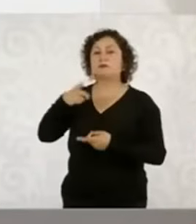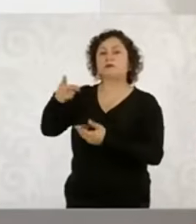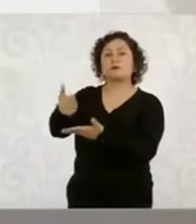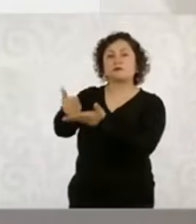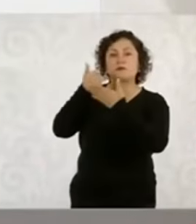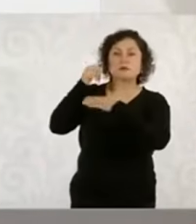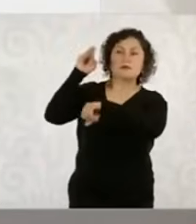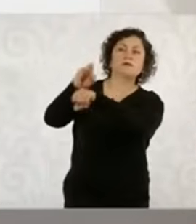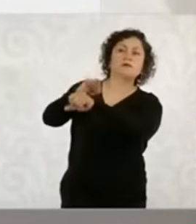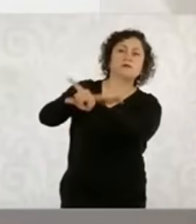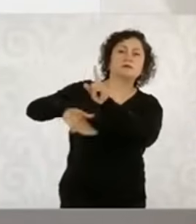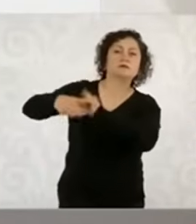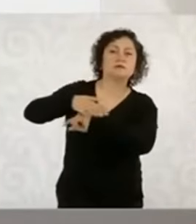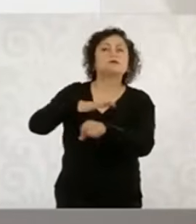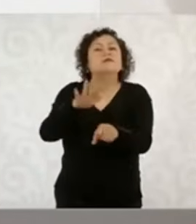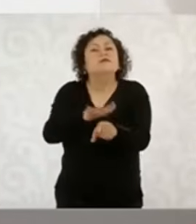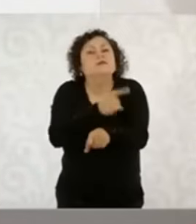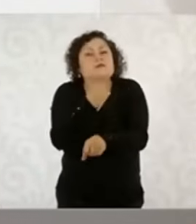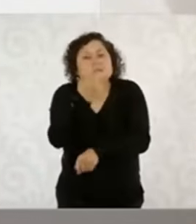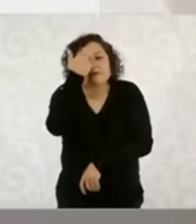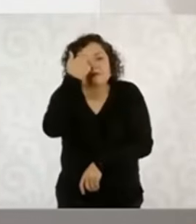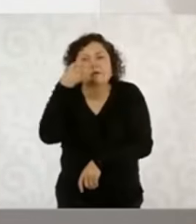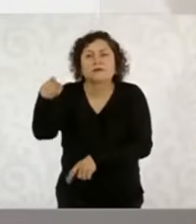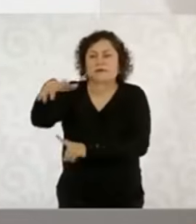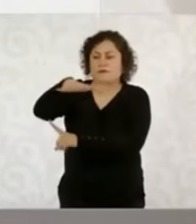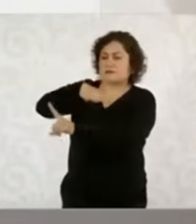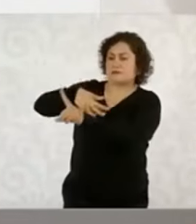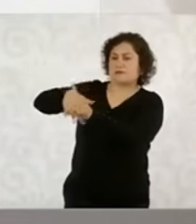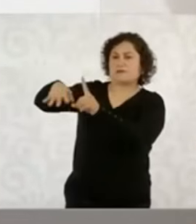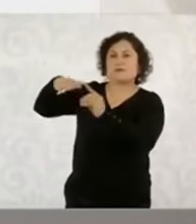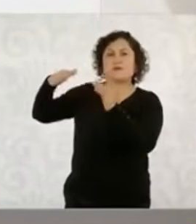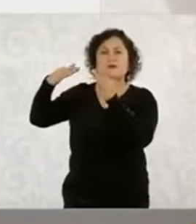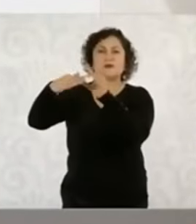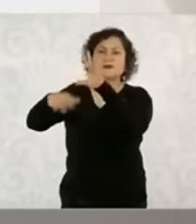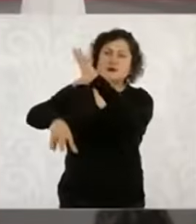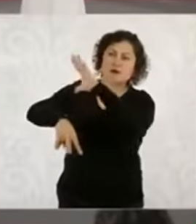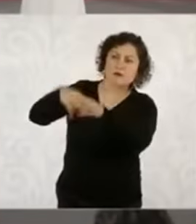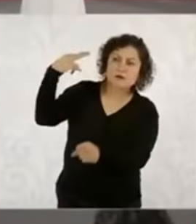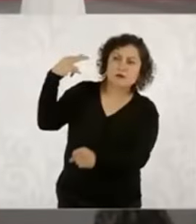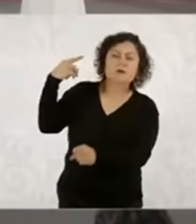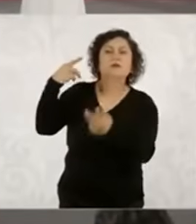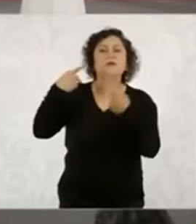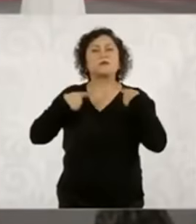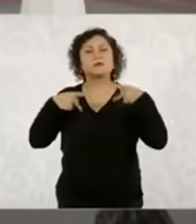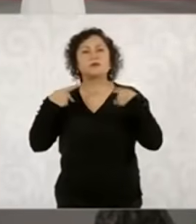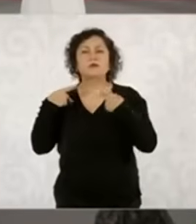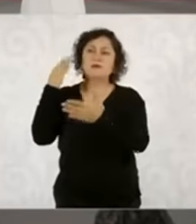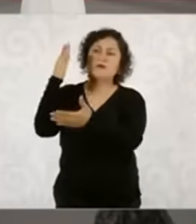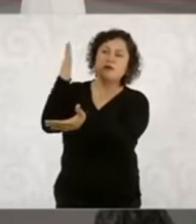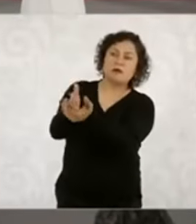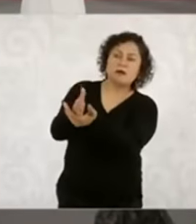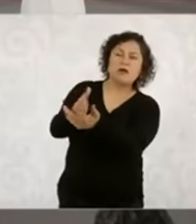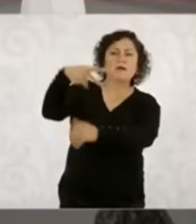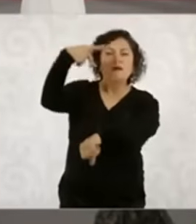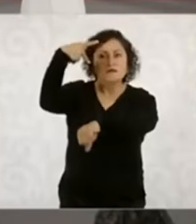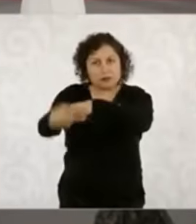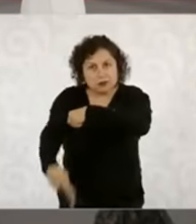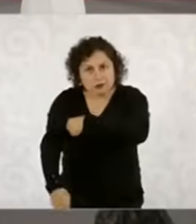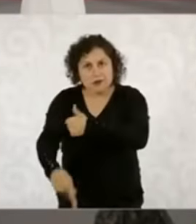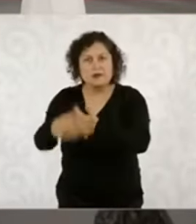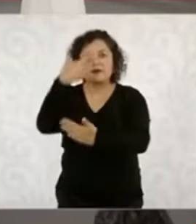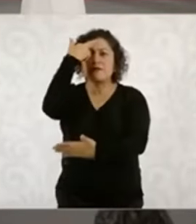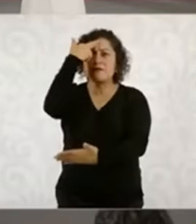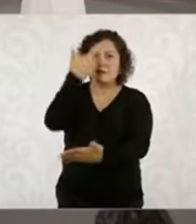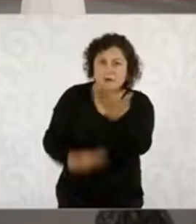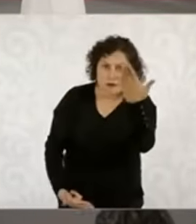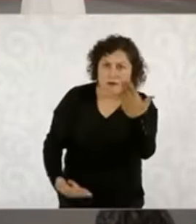focos de delincuencia, en focos donde se droga la gente, zonas de